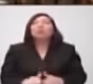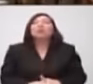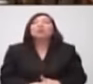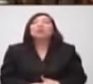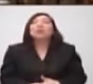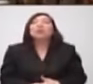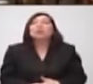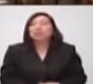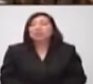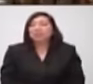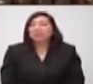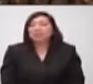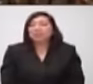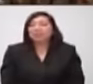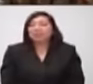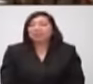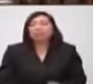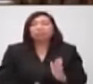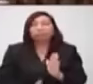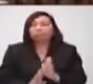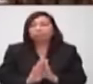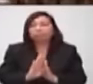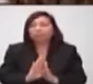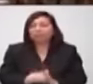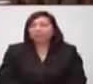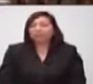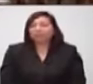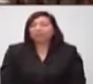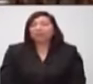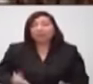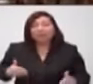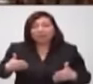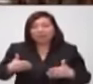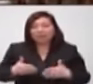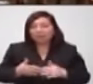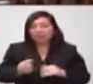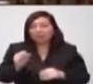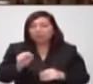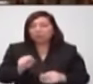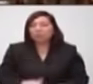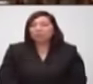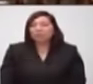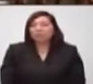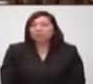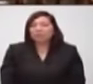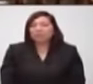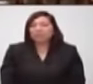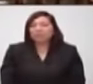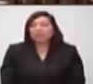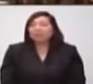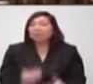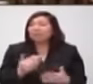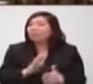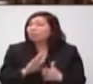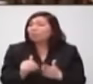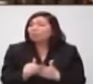con la subida de la Panamericana Sur, ¿no? Entonces ya estaría todo